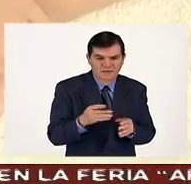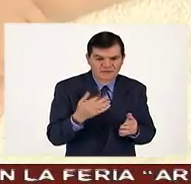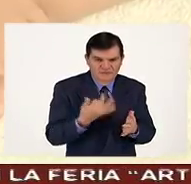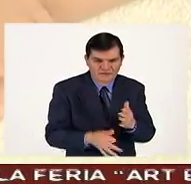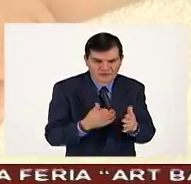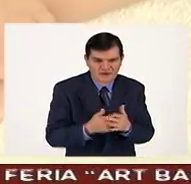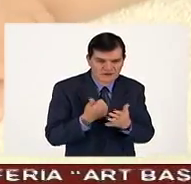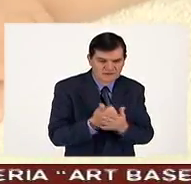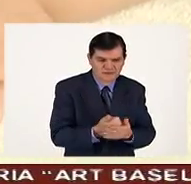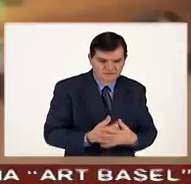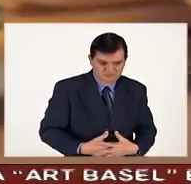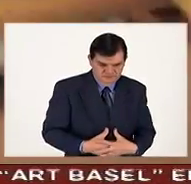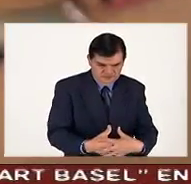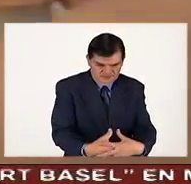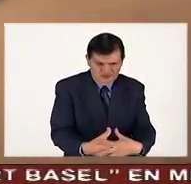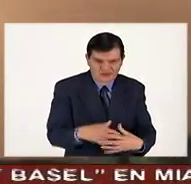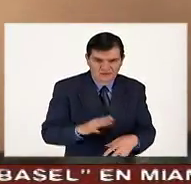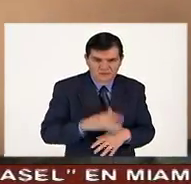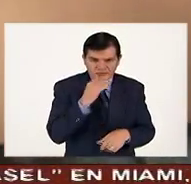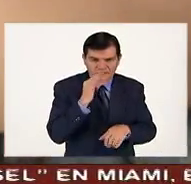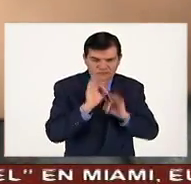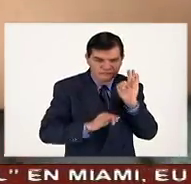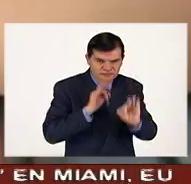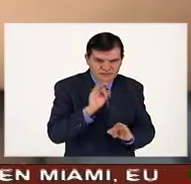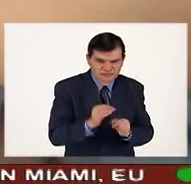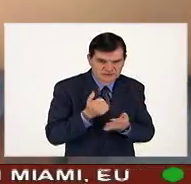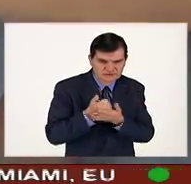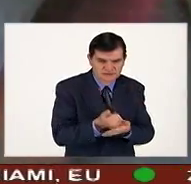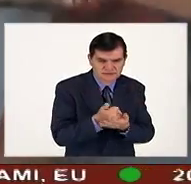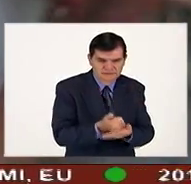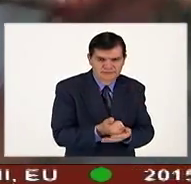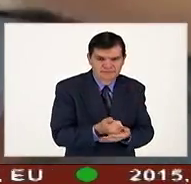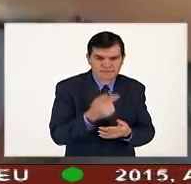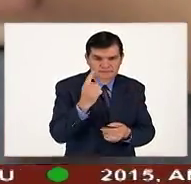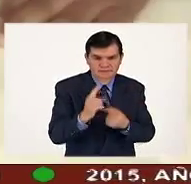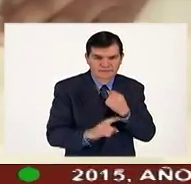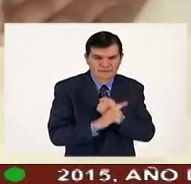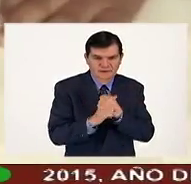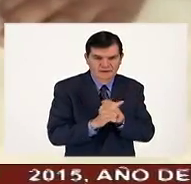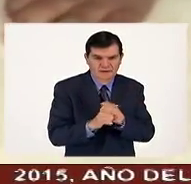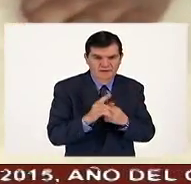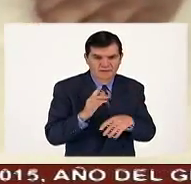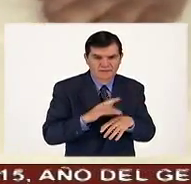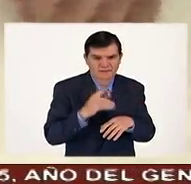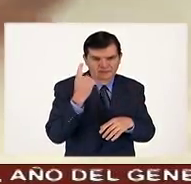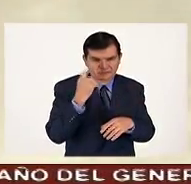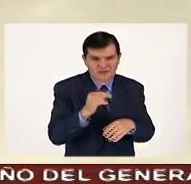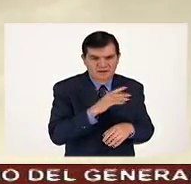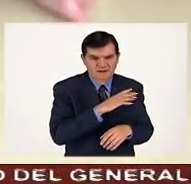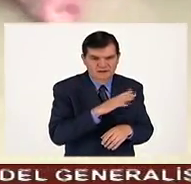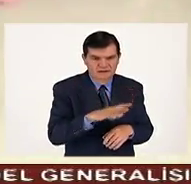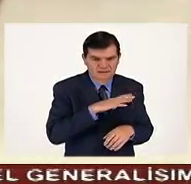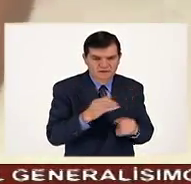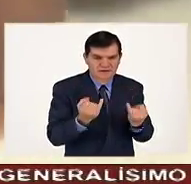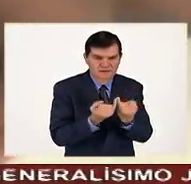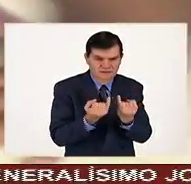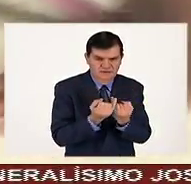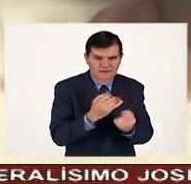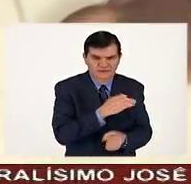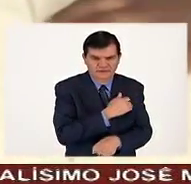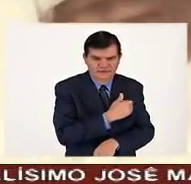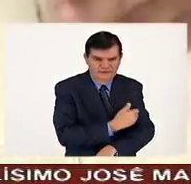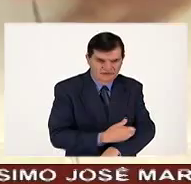es, embarazadas en donde nadie las puede auxiliar, ¿no? En una situación, pues, de rechazo tanto de familia